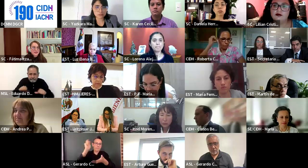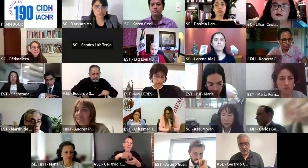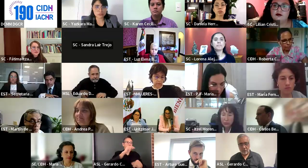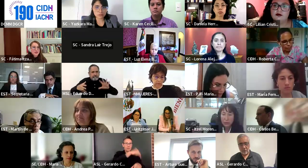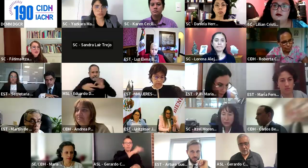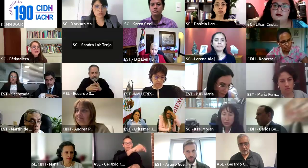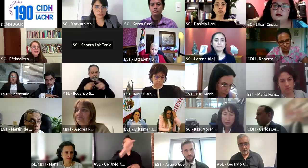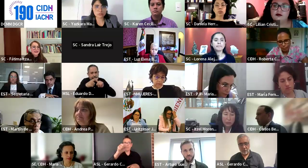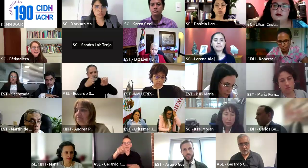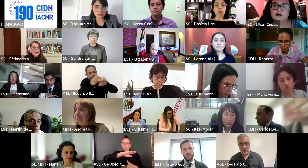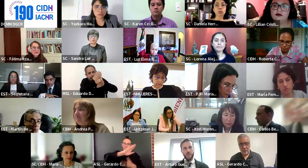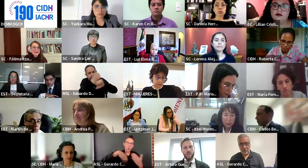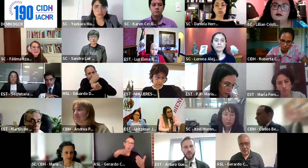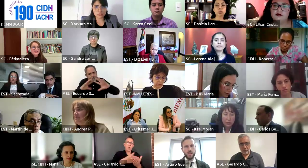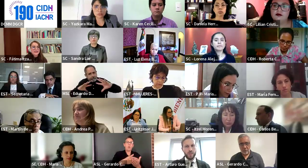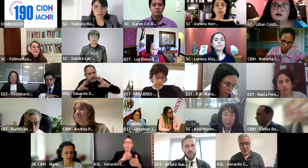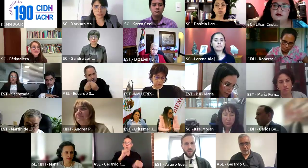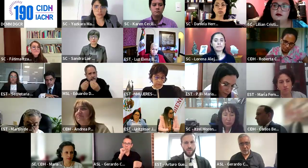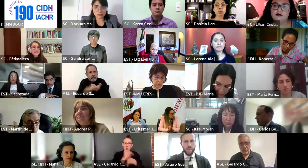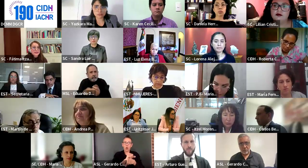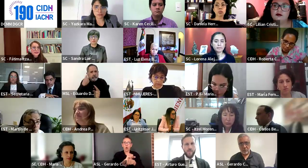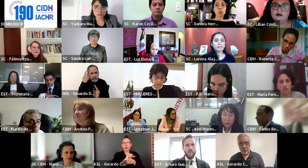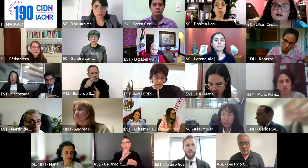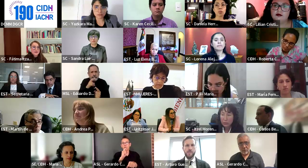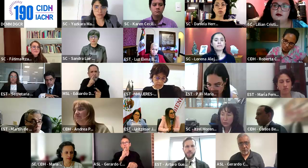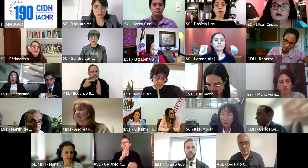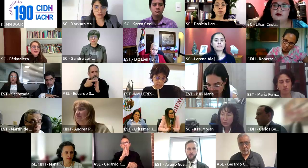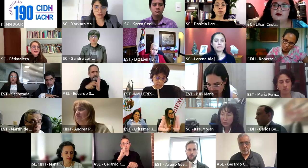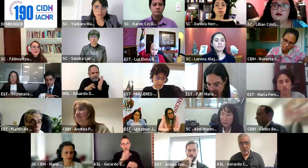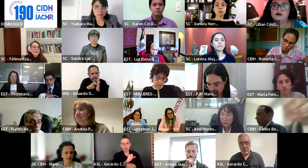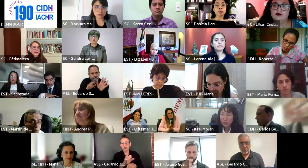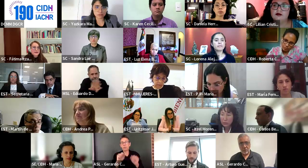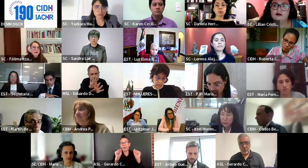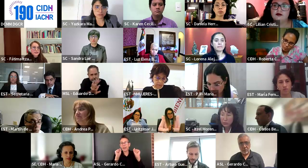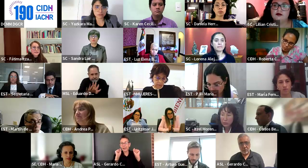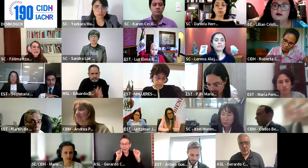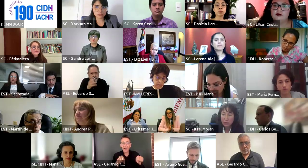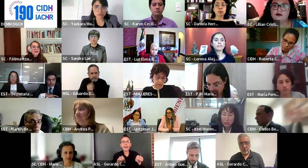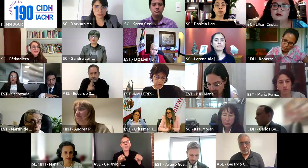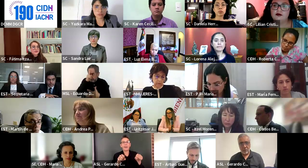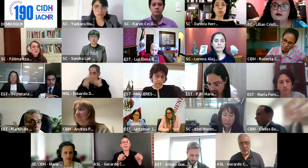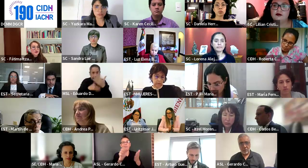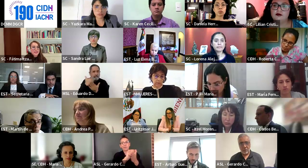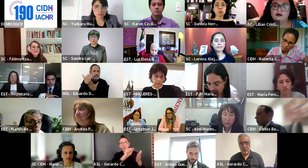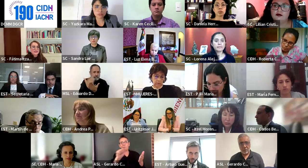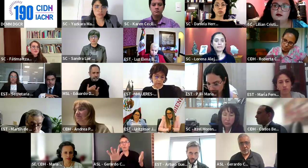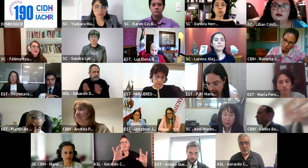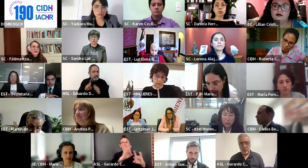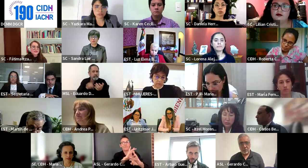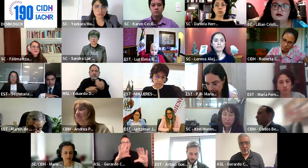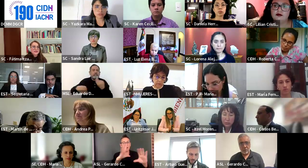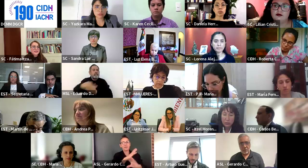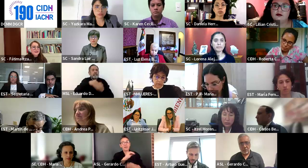los estados para que realmente se generen medidas para erradicar la violencia y para que todas